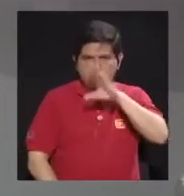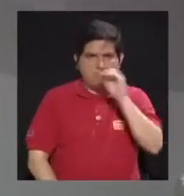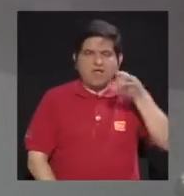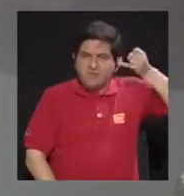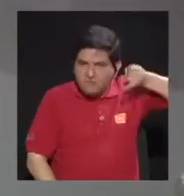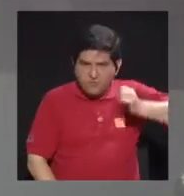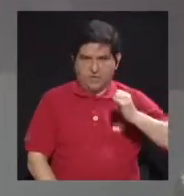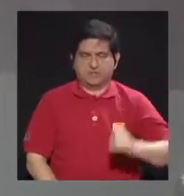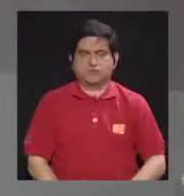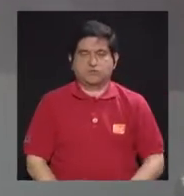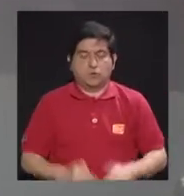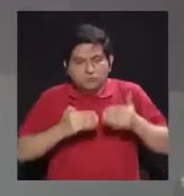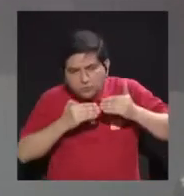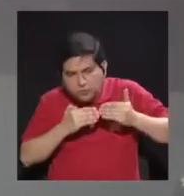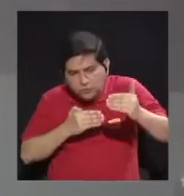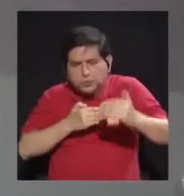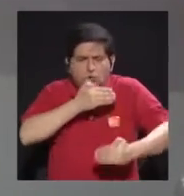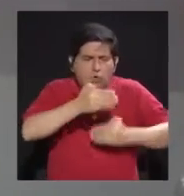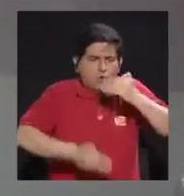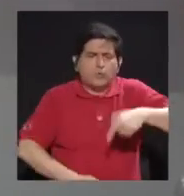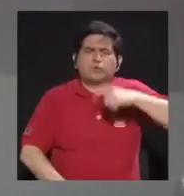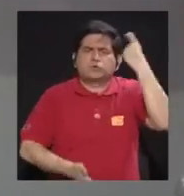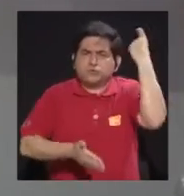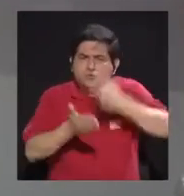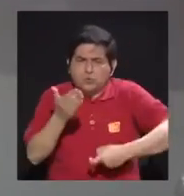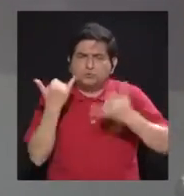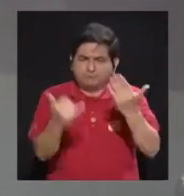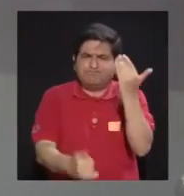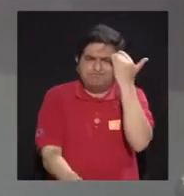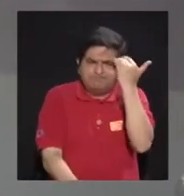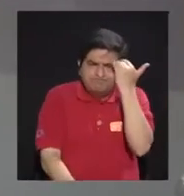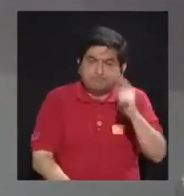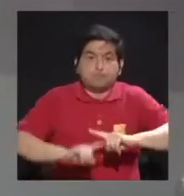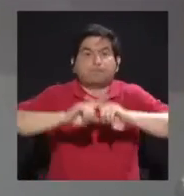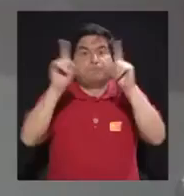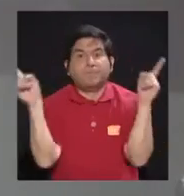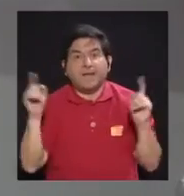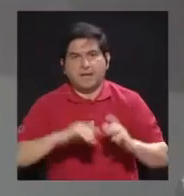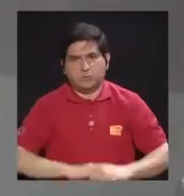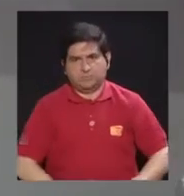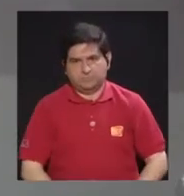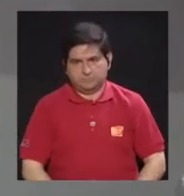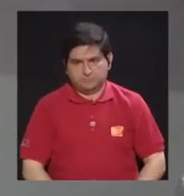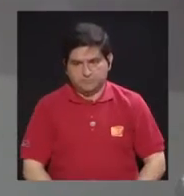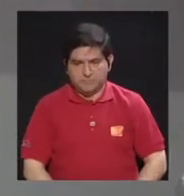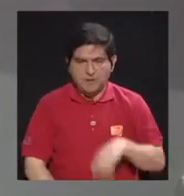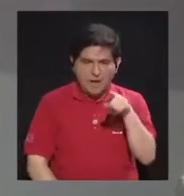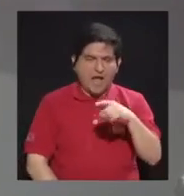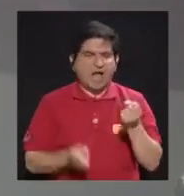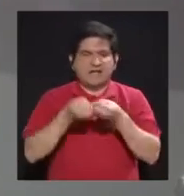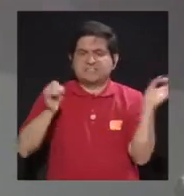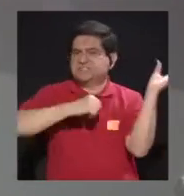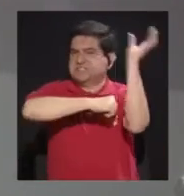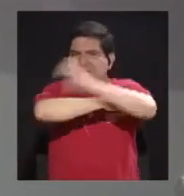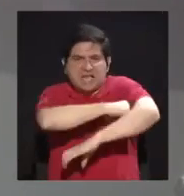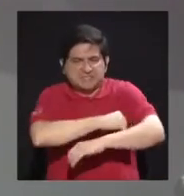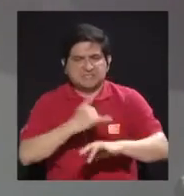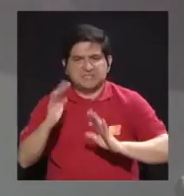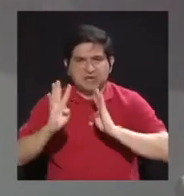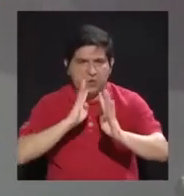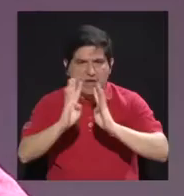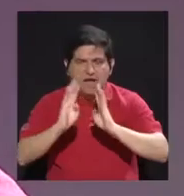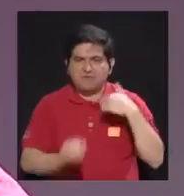esa época, proceso duro, difícil, muy conocido, pero bueno, quedó en impunidad. Por eso estamos